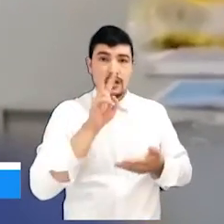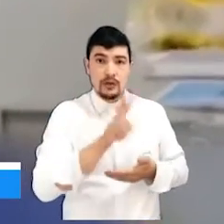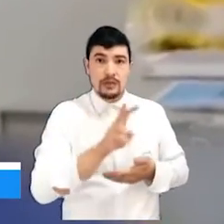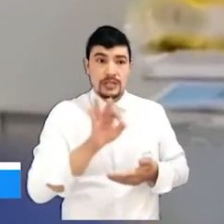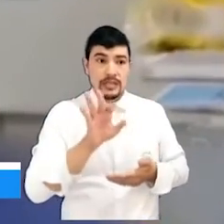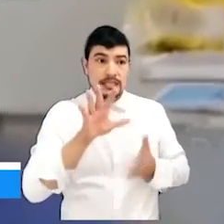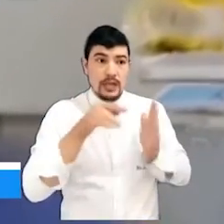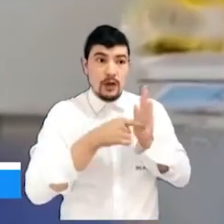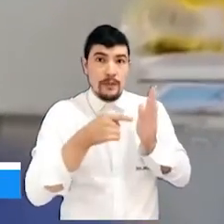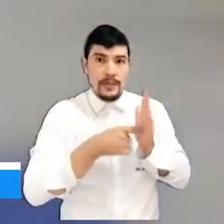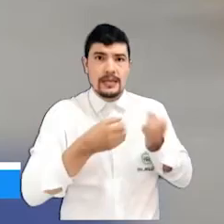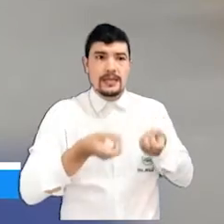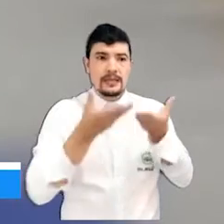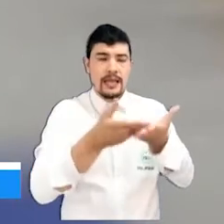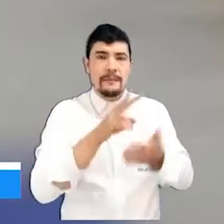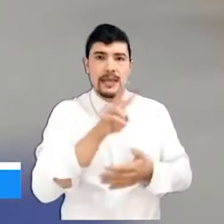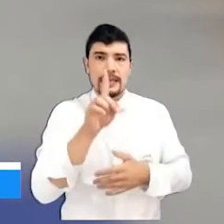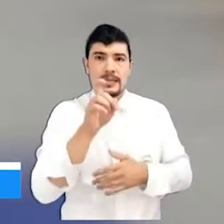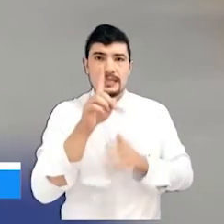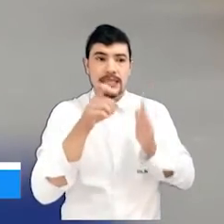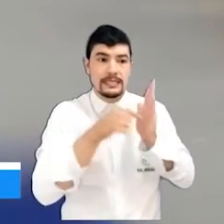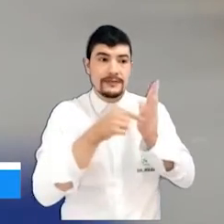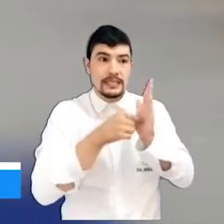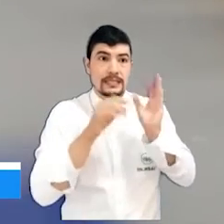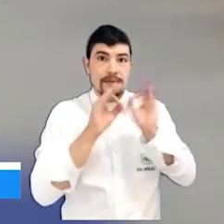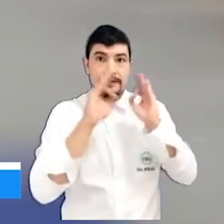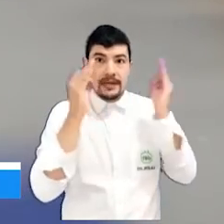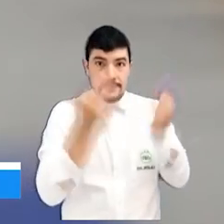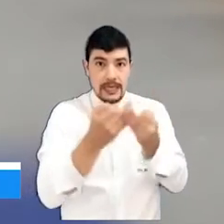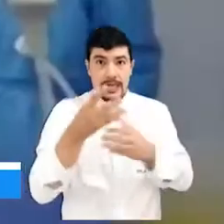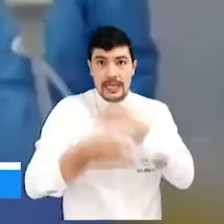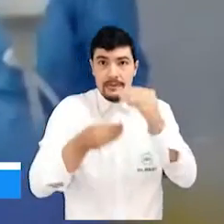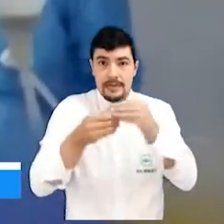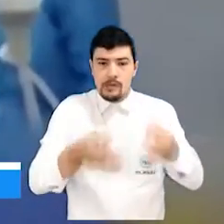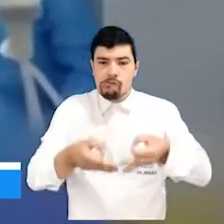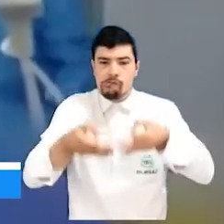mitigar la situación que se está presentando con la pandemia del COVID-19 en la capital santandereana.